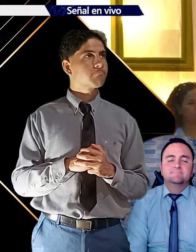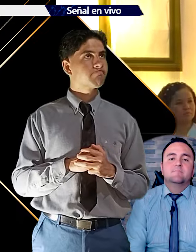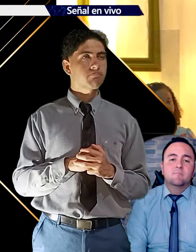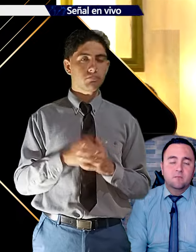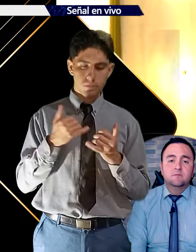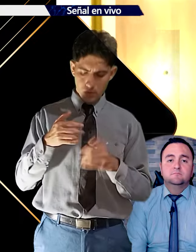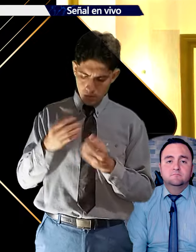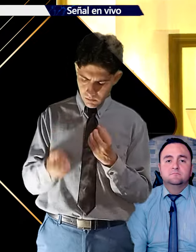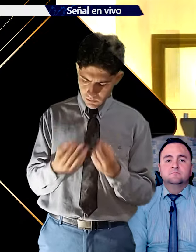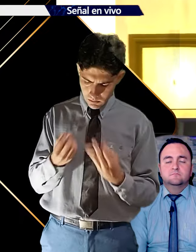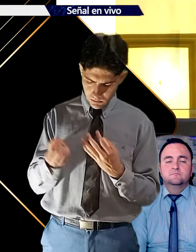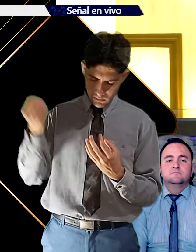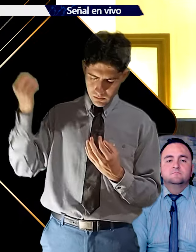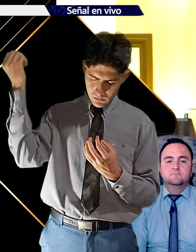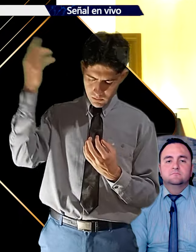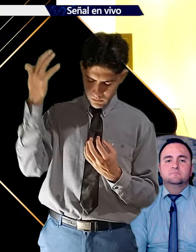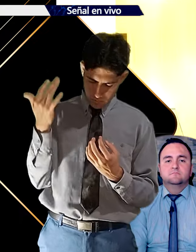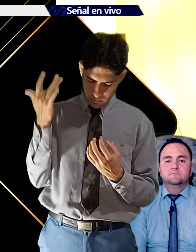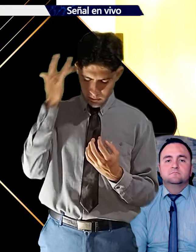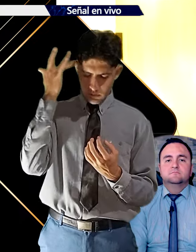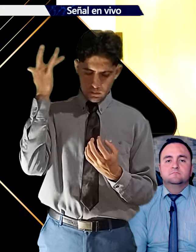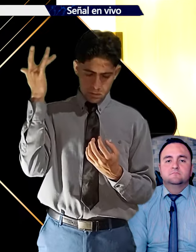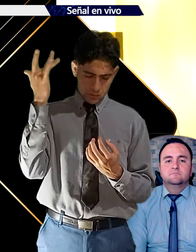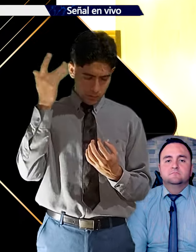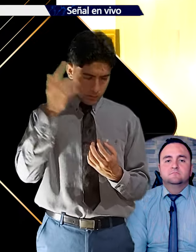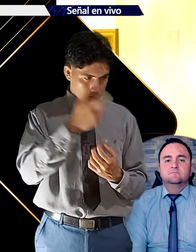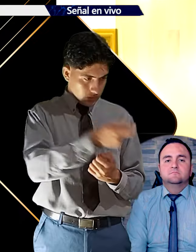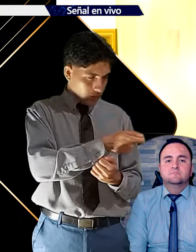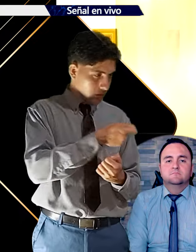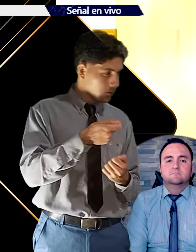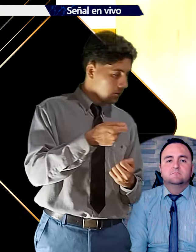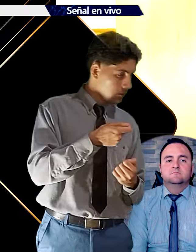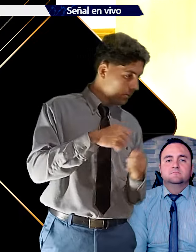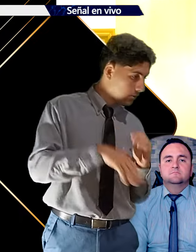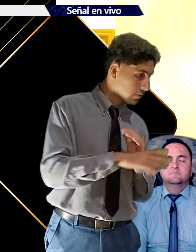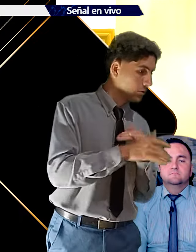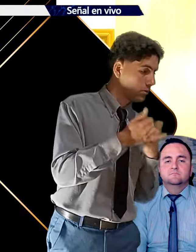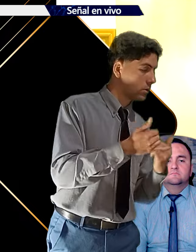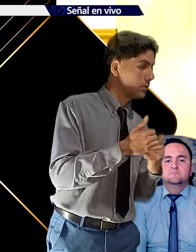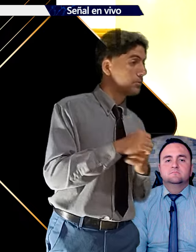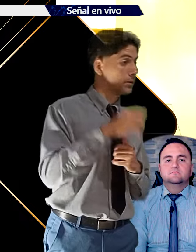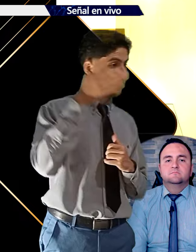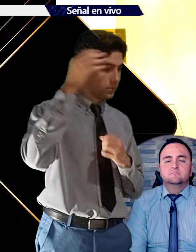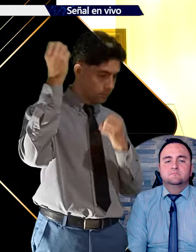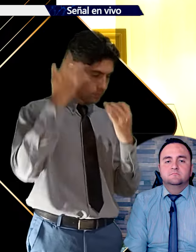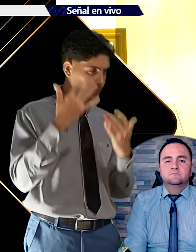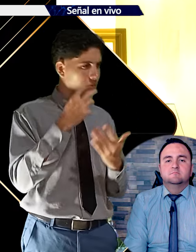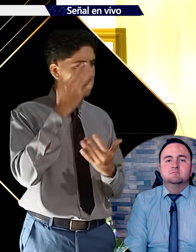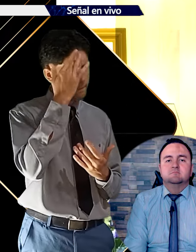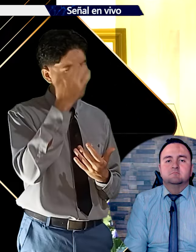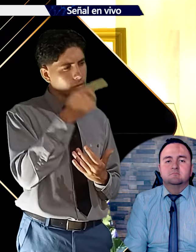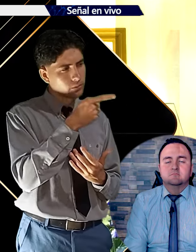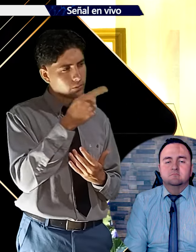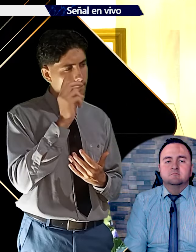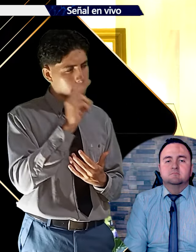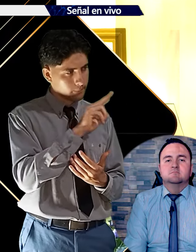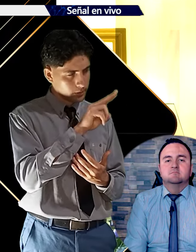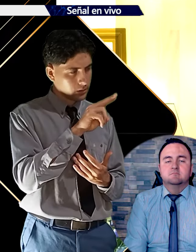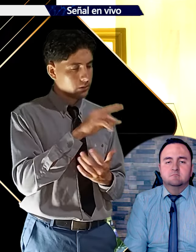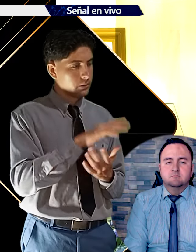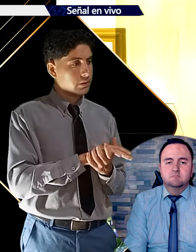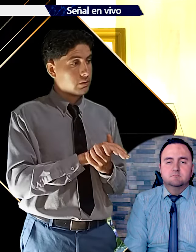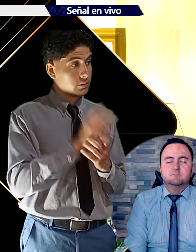Resulta que hoy yo estaba en la cocina, mi hijo, pelando las papas, y el Espíritu Santo me habló y me dijo: Ve y abre la puerta. Yo vengo aquí porque el Señor me mandó.